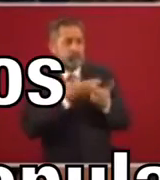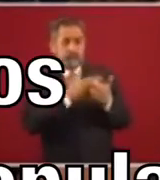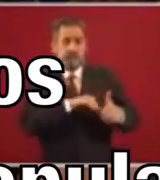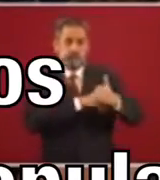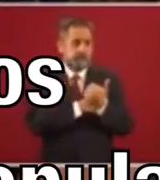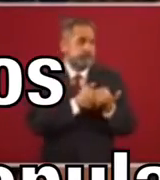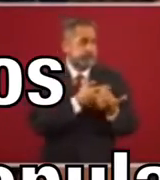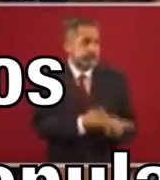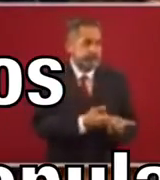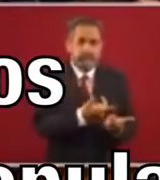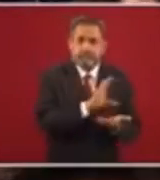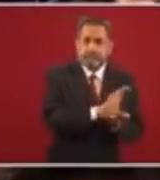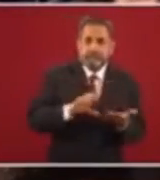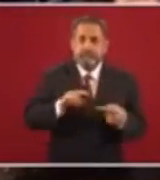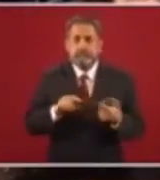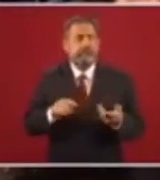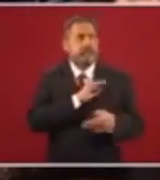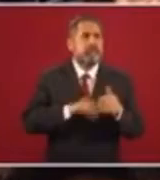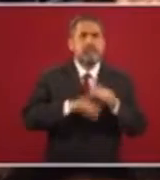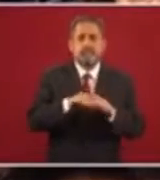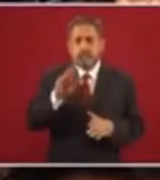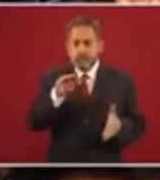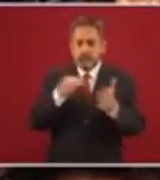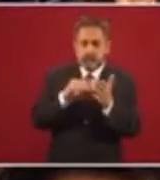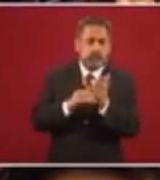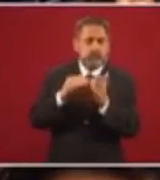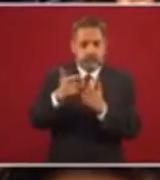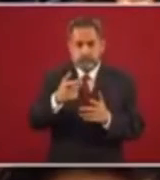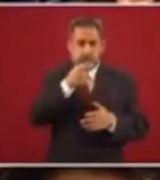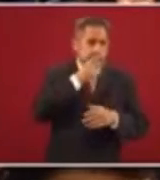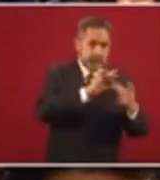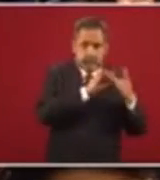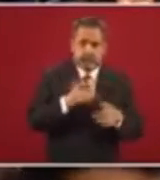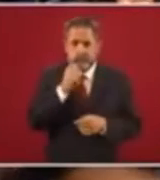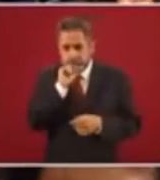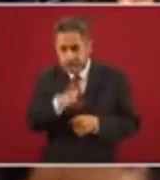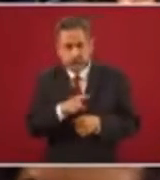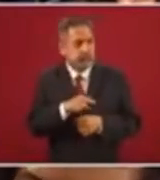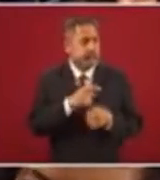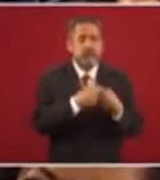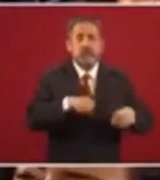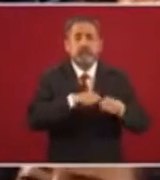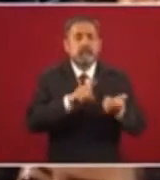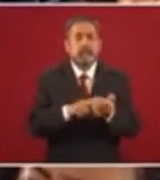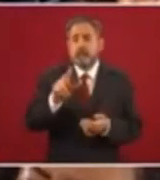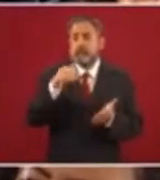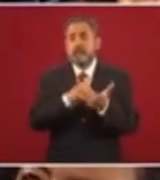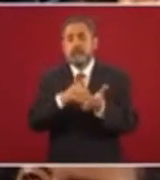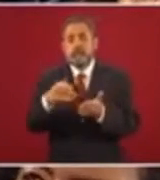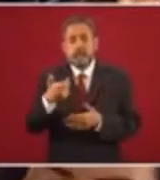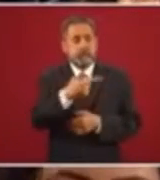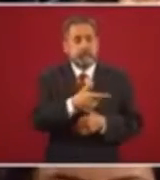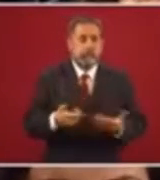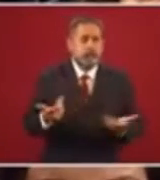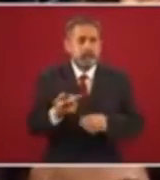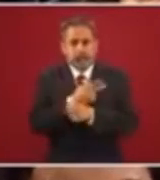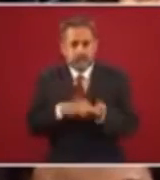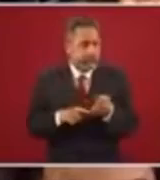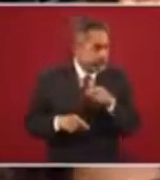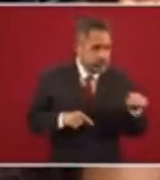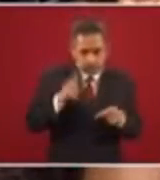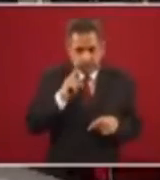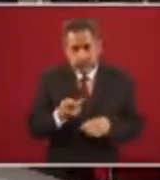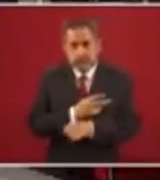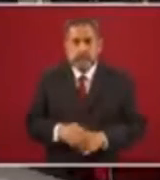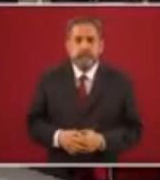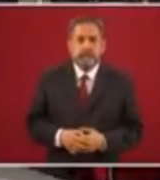fideicomiso del Seguro Popular tenía más de 90 mil millones de pesos, según. Y el Seguro Catastrófico, 80 mil millones de pesos. Entonces, quisiera